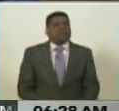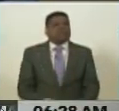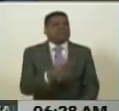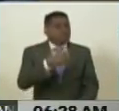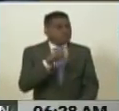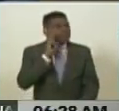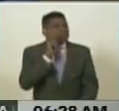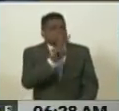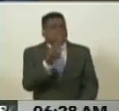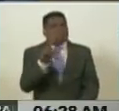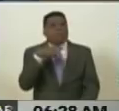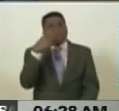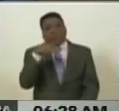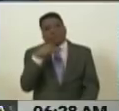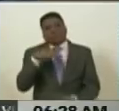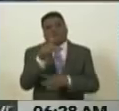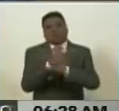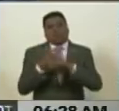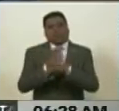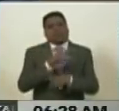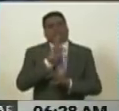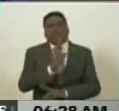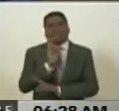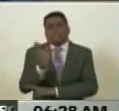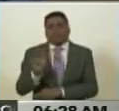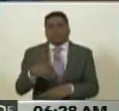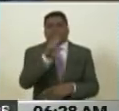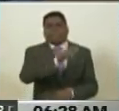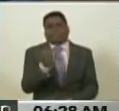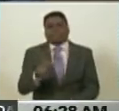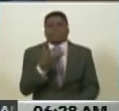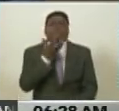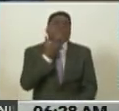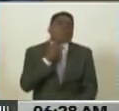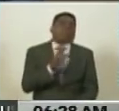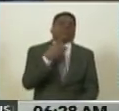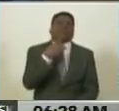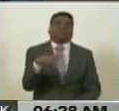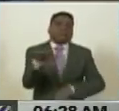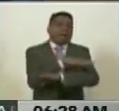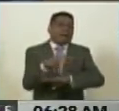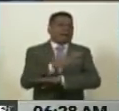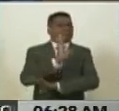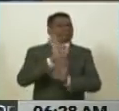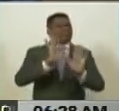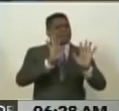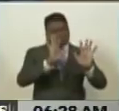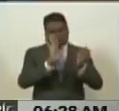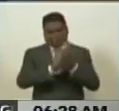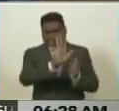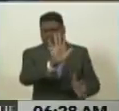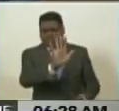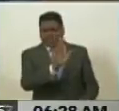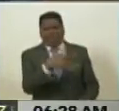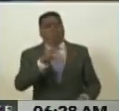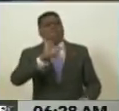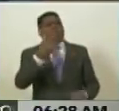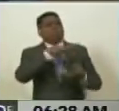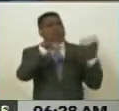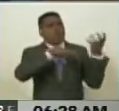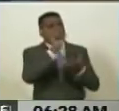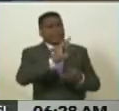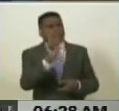la visión política del gobierno. Eh, ¿qué respuesta se le puede dar a las personas que están diciendo en las calles, "EPA, el otro problema el otro problema grave